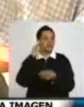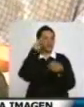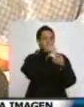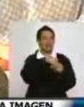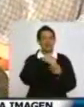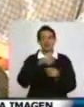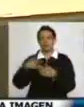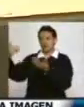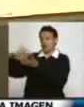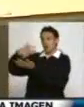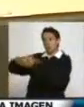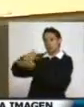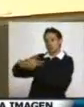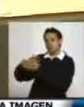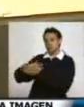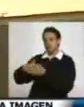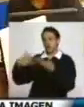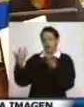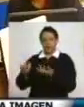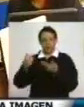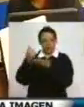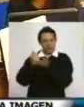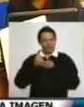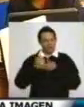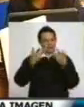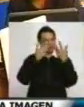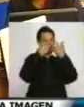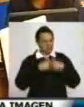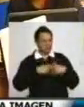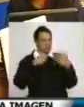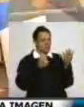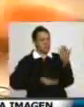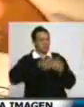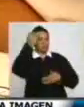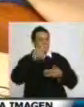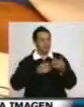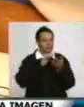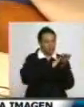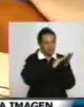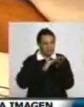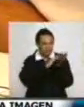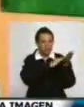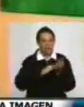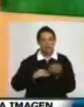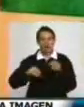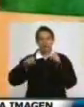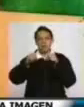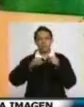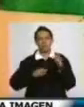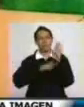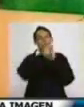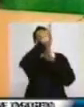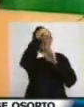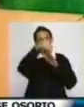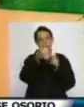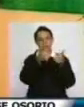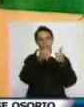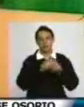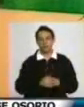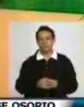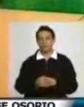los empresarios en el diseño de su imagen corporativa para que ellos puedan tener un aumento de la competitividad. Bancoldes ha hecho un convenio con la